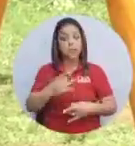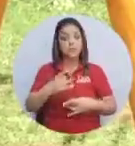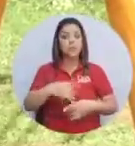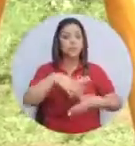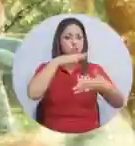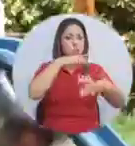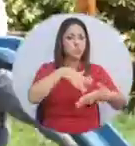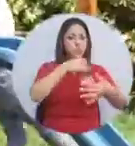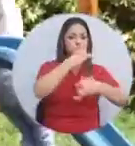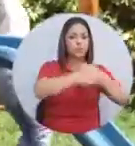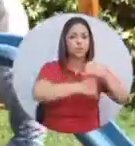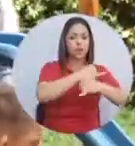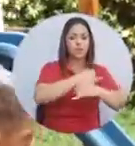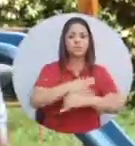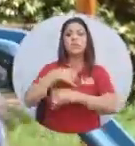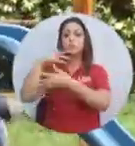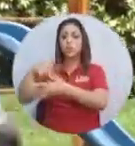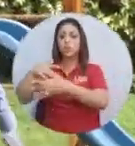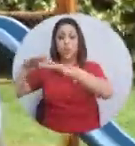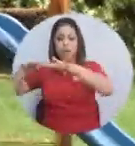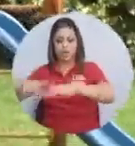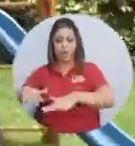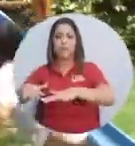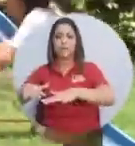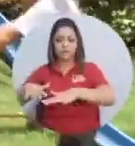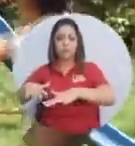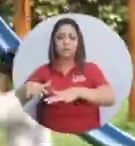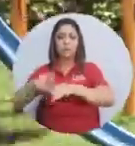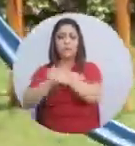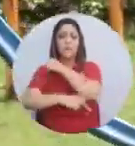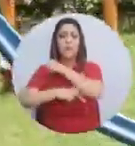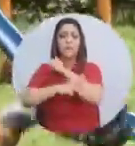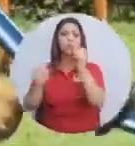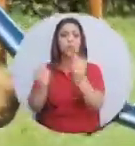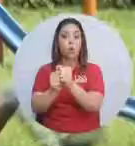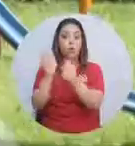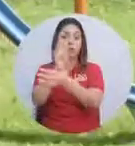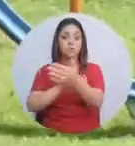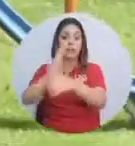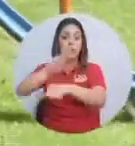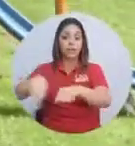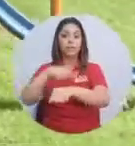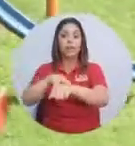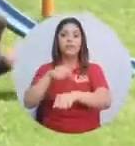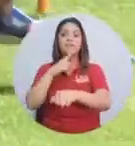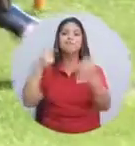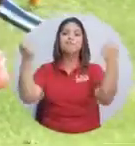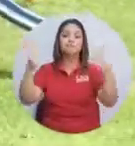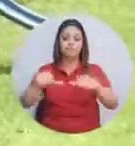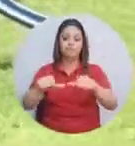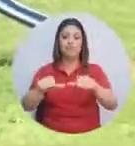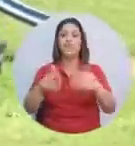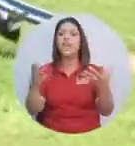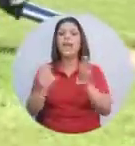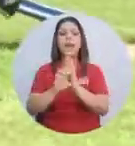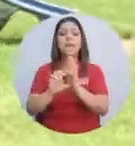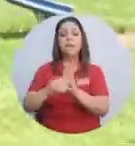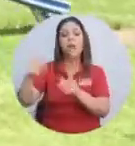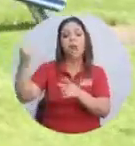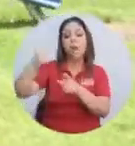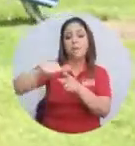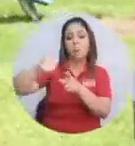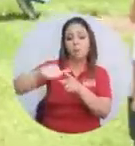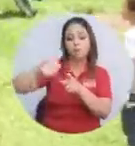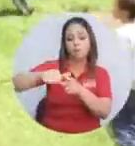internacionales como regionales e incluso los que ha hecho la Universidad Nacional coinciden. Utilizamos apodos, en algunos lugares